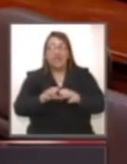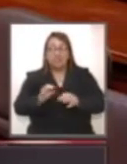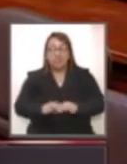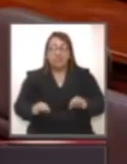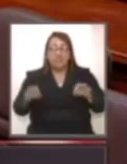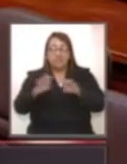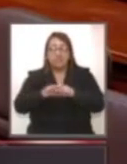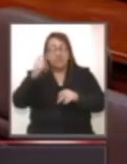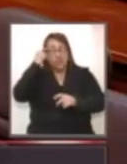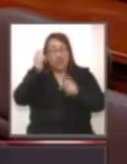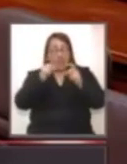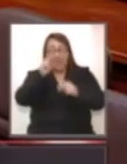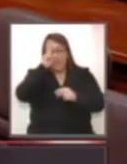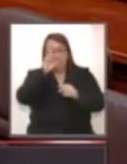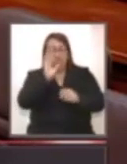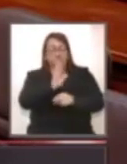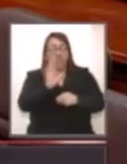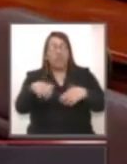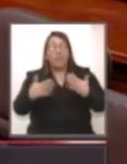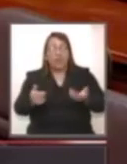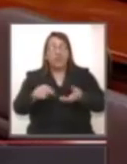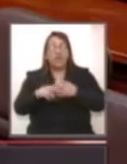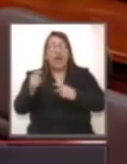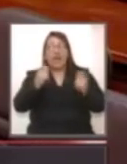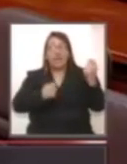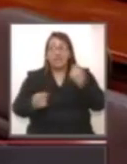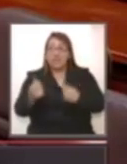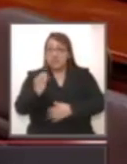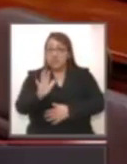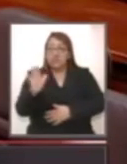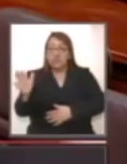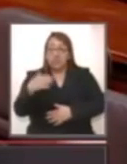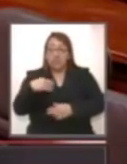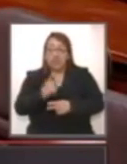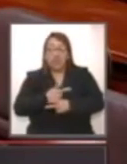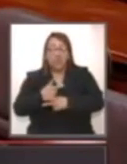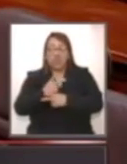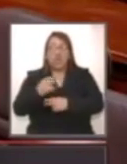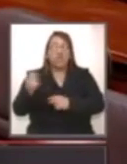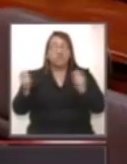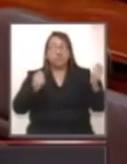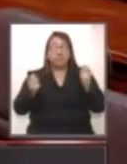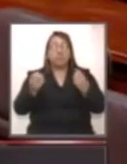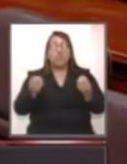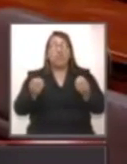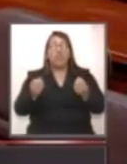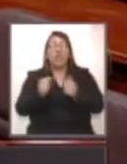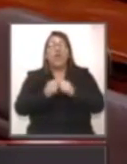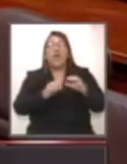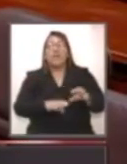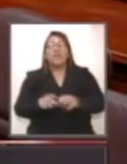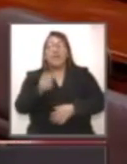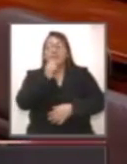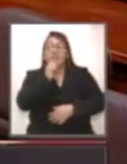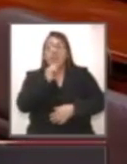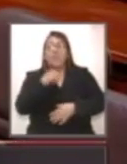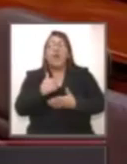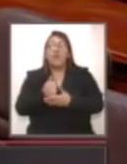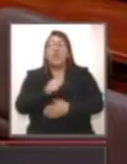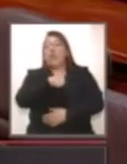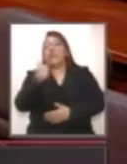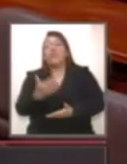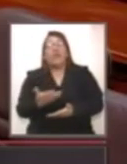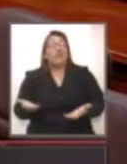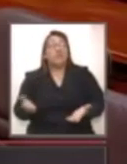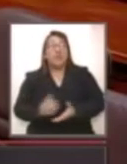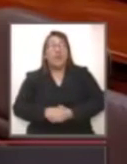actividades estratégicas para los peruanos, para que los puedan administrar, para que los puedan conducir. La actividad privada puede ayudar en